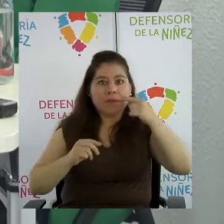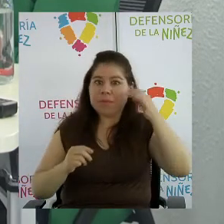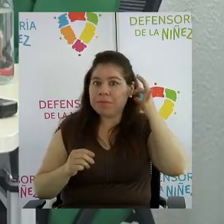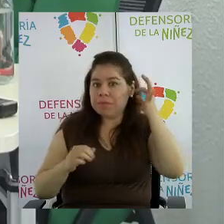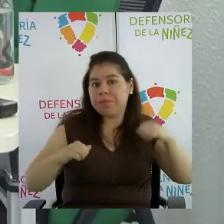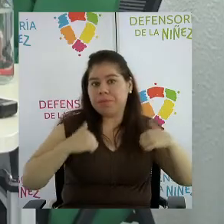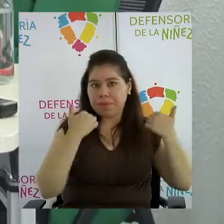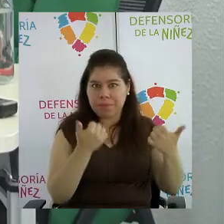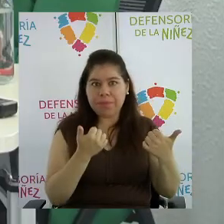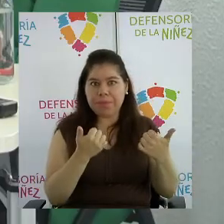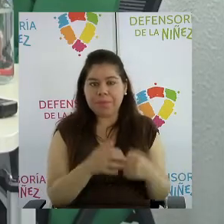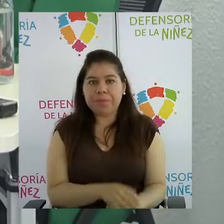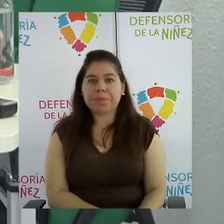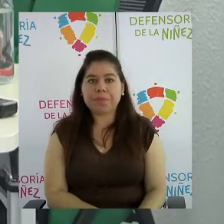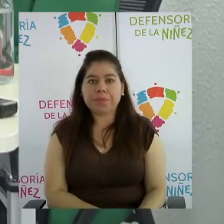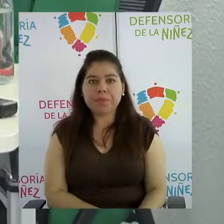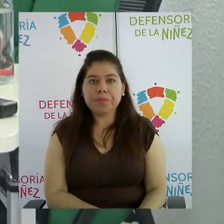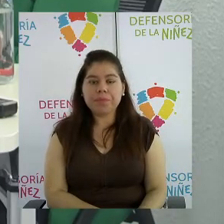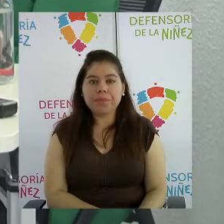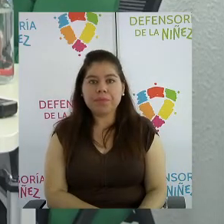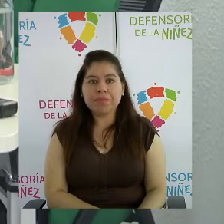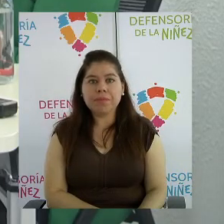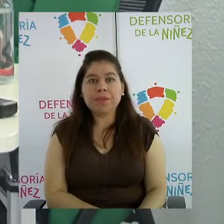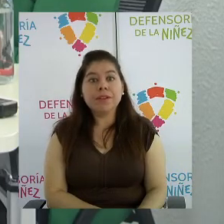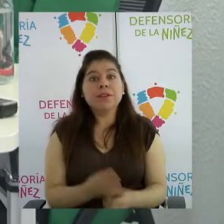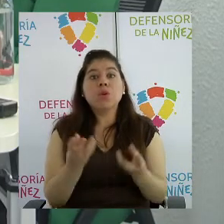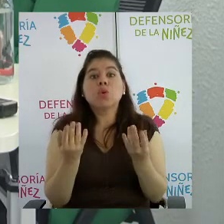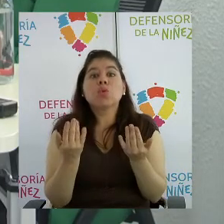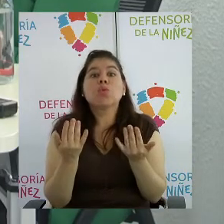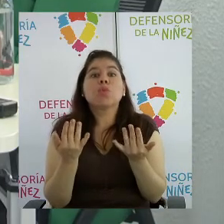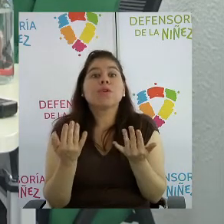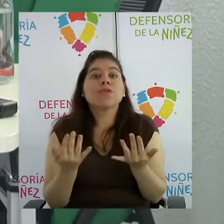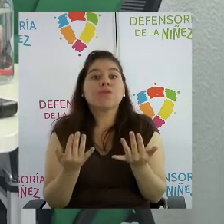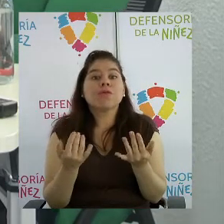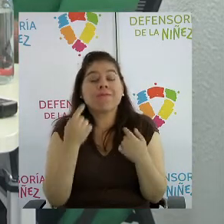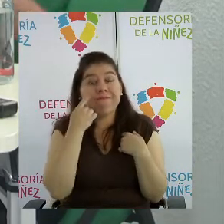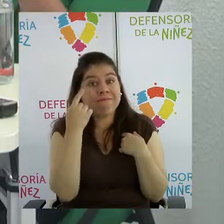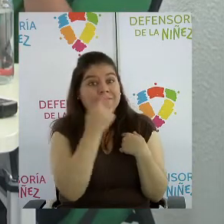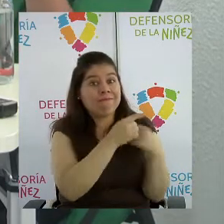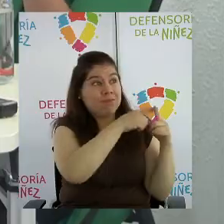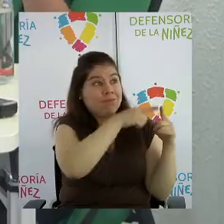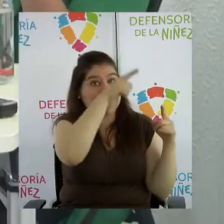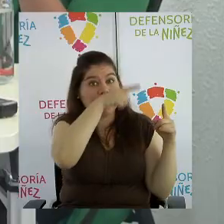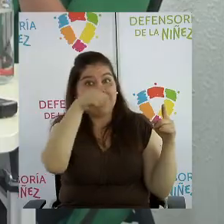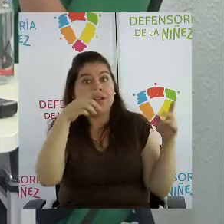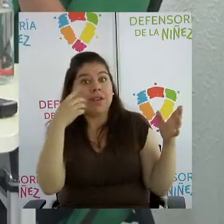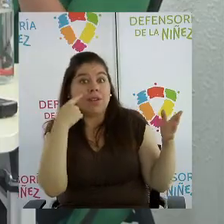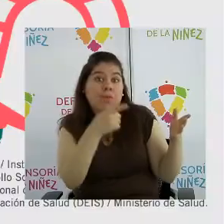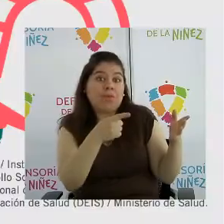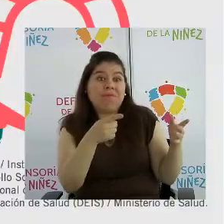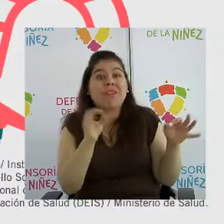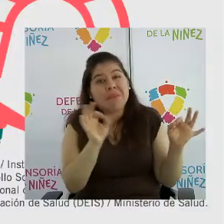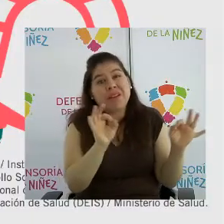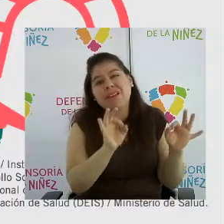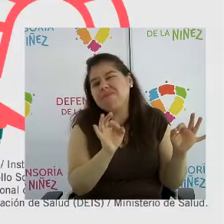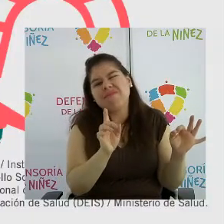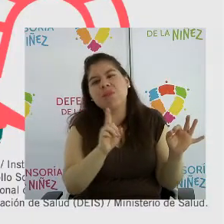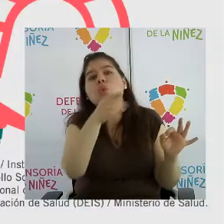adolescentes. Las estadísticas, no quiero detenerme muchísimo en ello, ustedes van a tener acceso a esto.